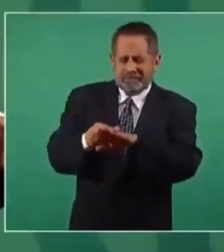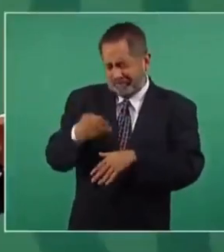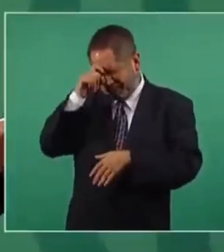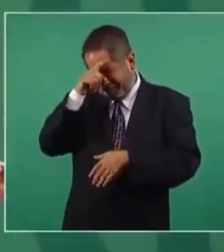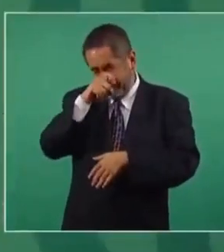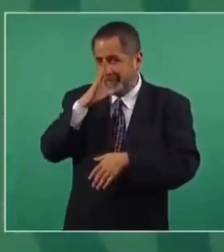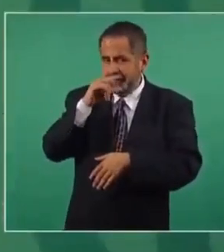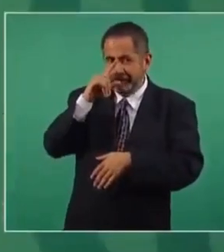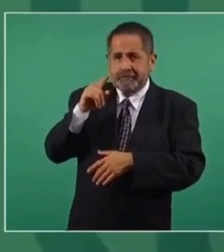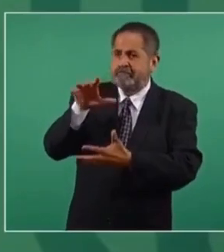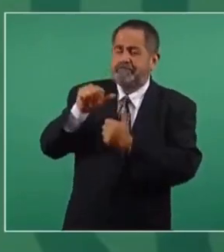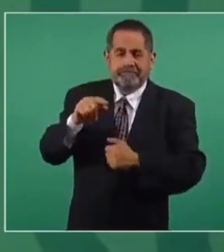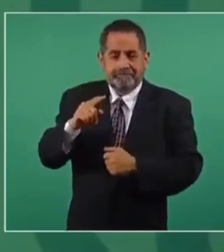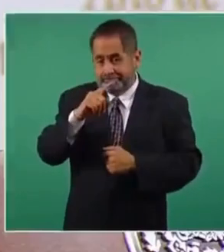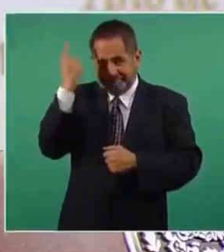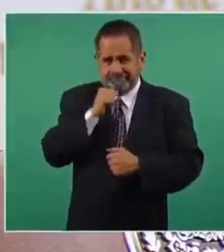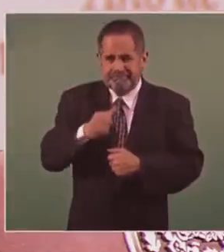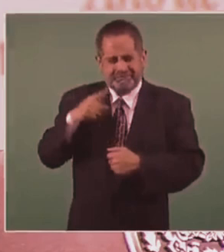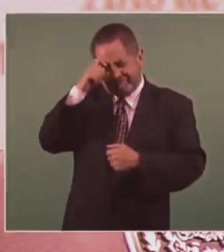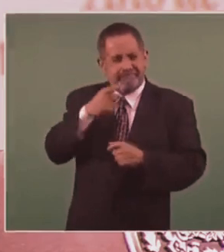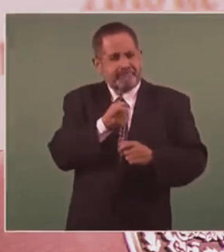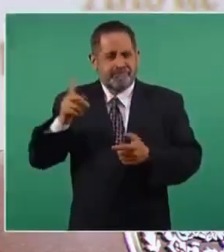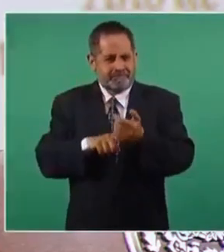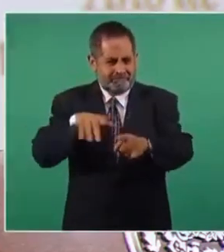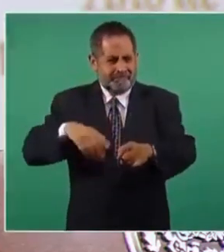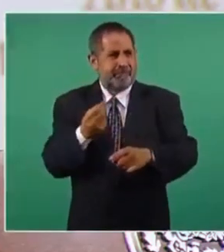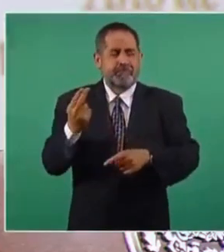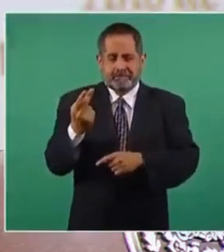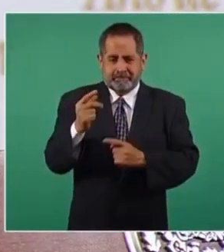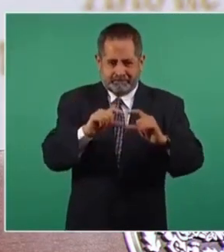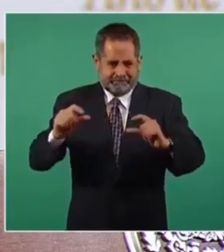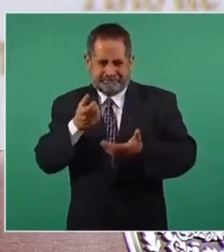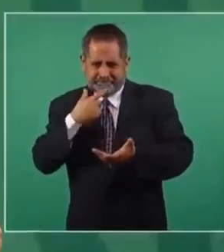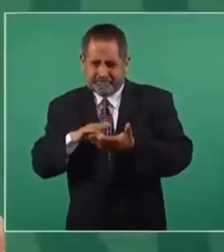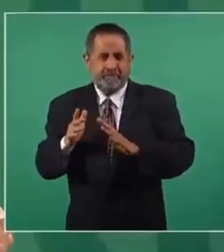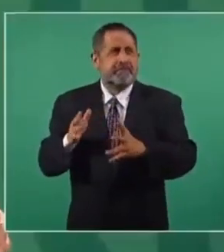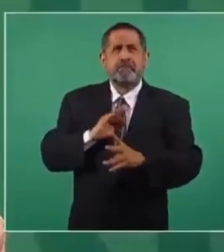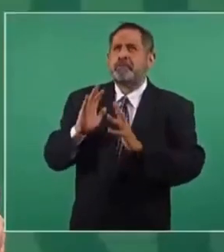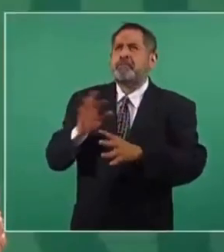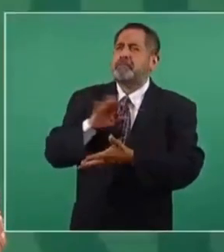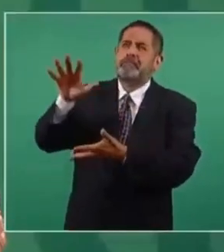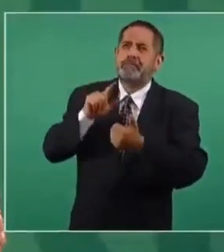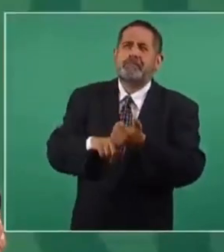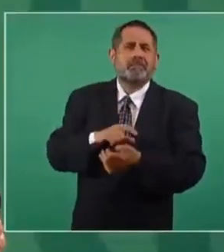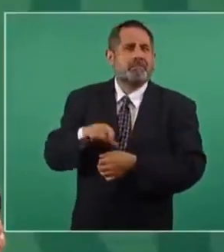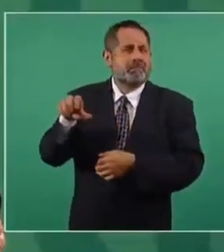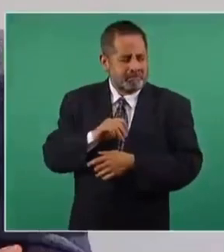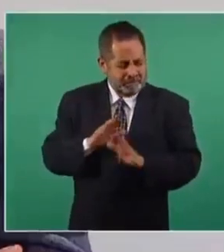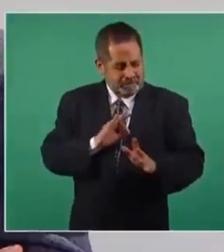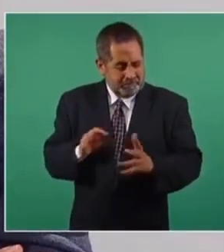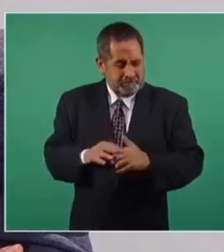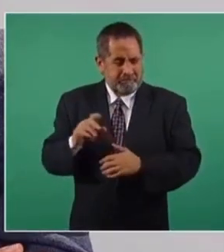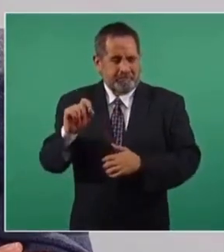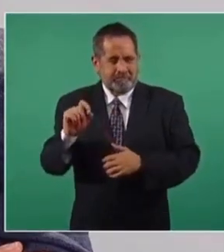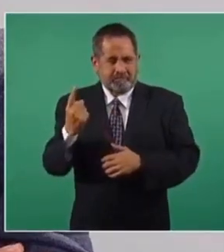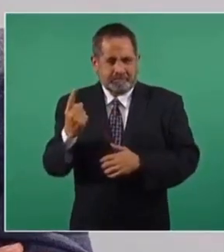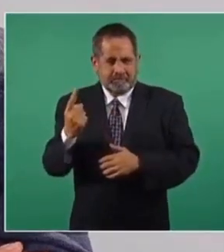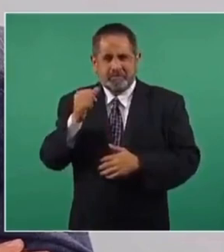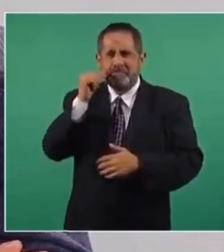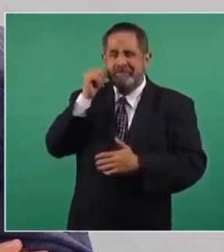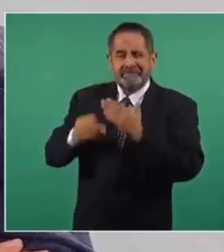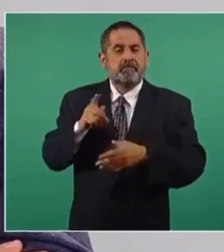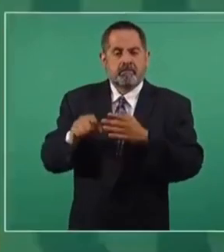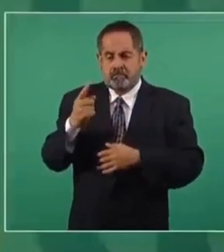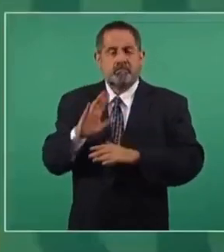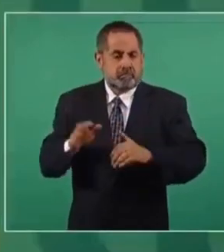mucho, muy difíciles de conseguir. De estos 25 que hablas, cuando menos, ya se tienen adquiridos 21, hasta ayer